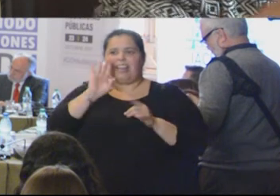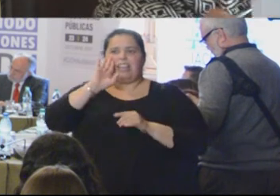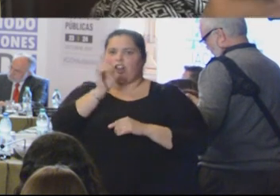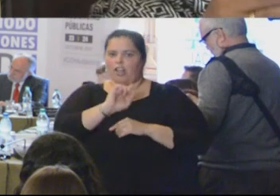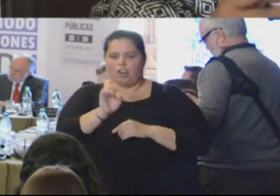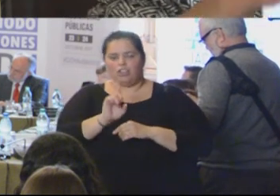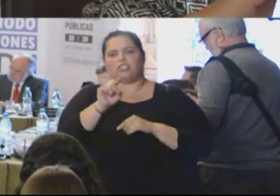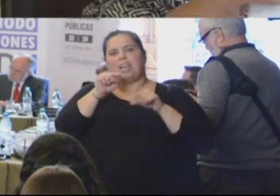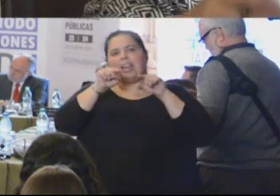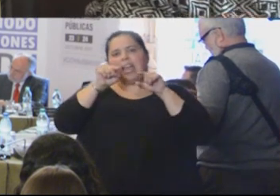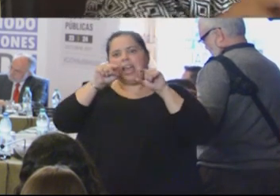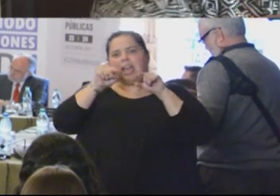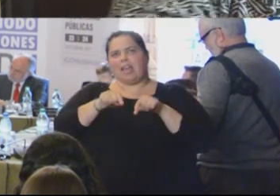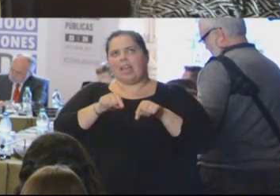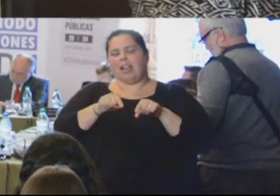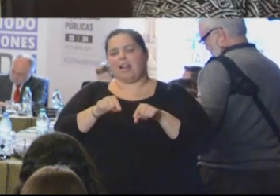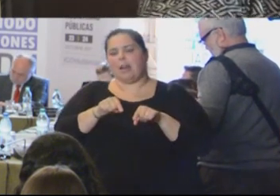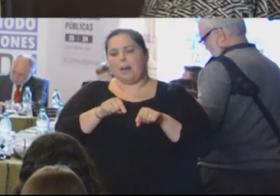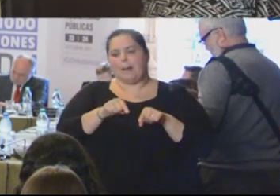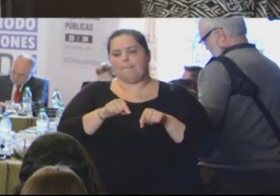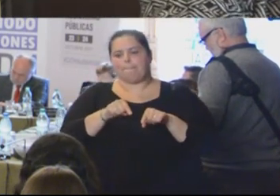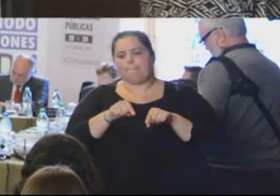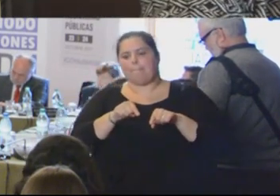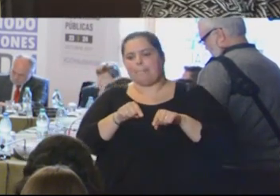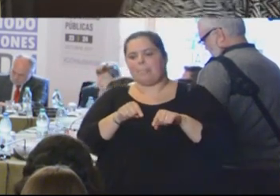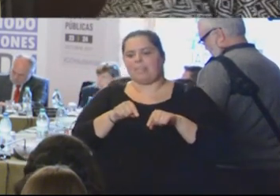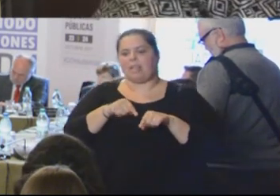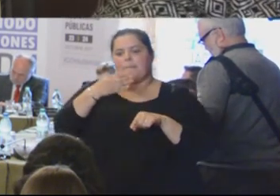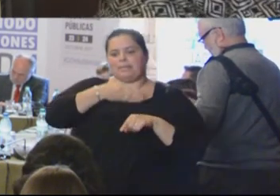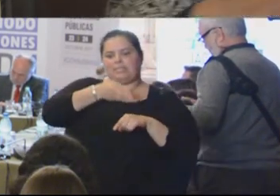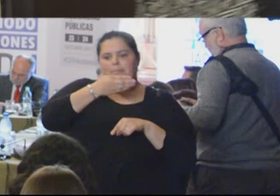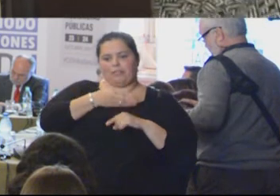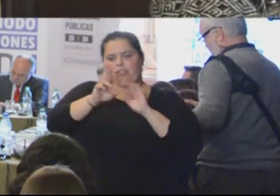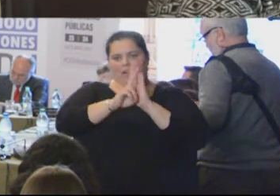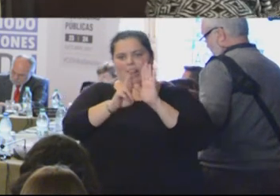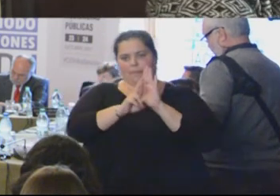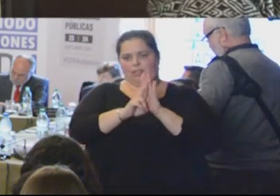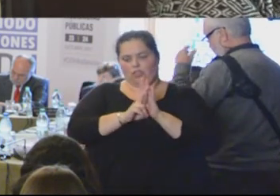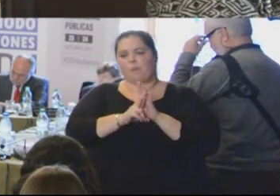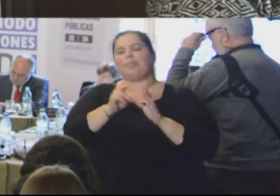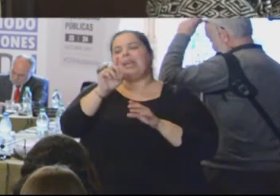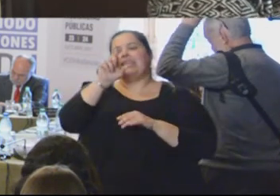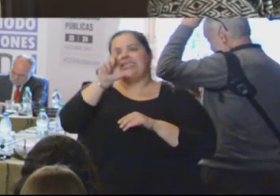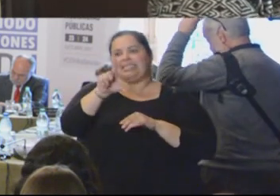participación de las víctimas en todas las fases del proceso en el caso del decreto